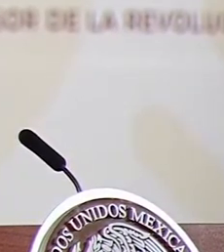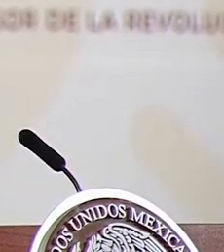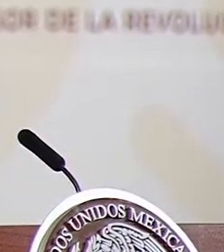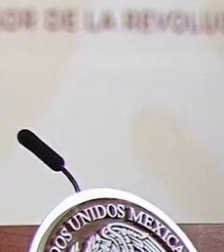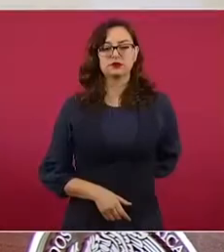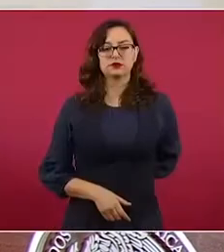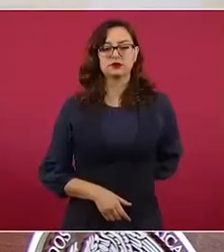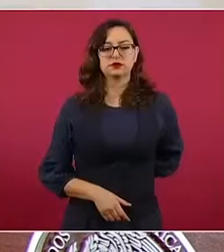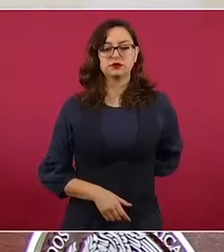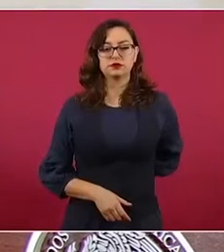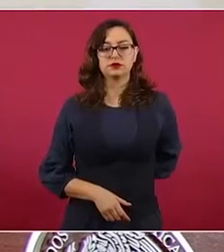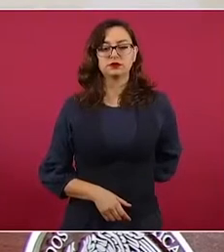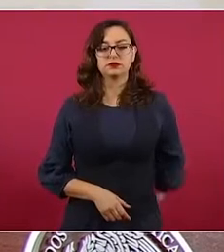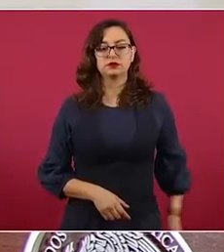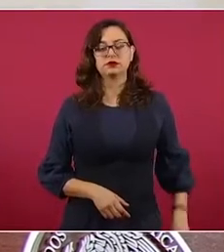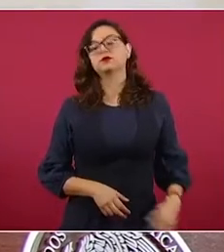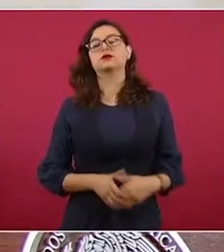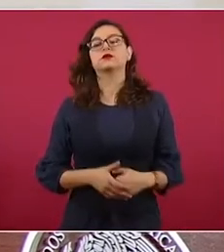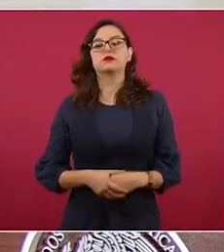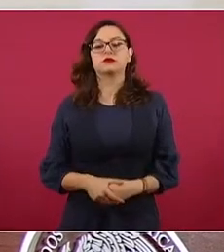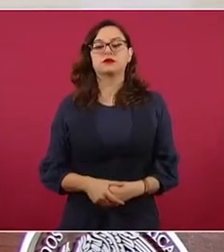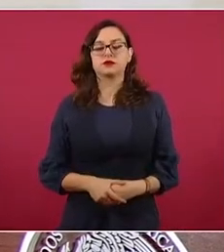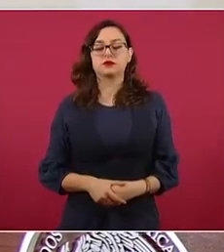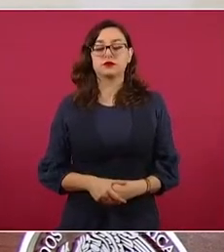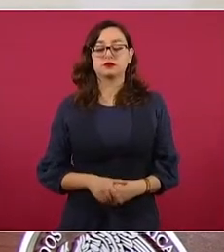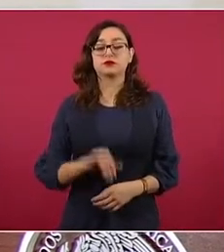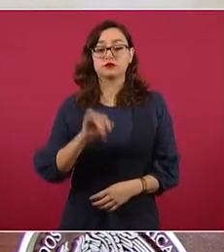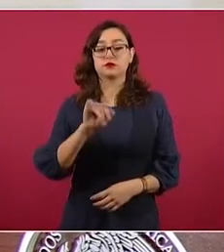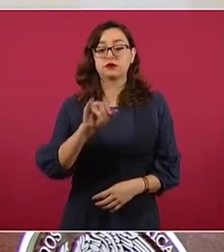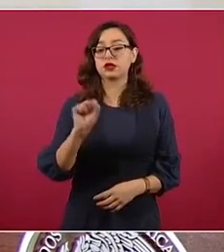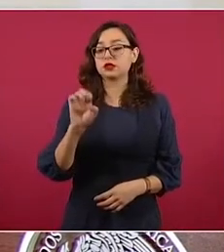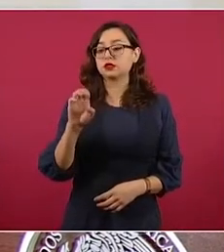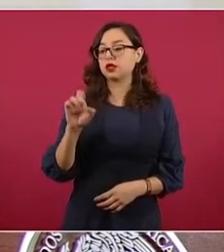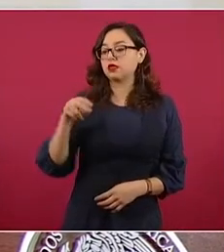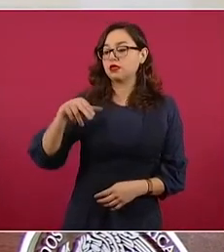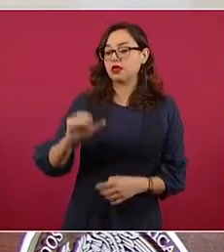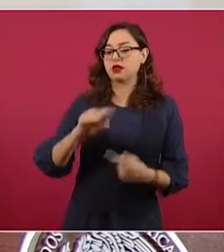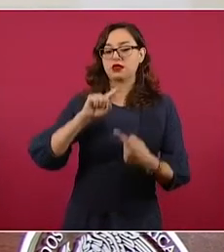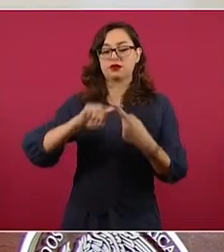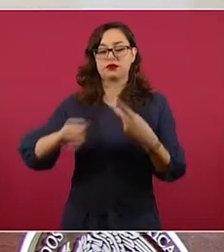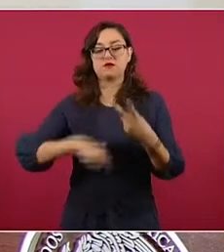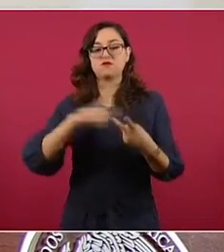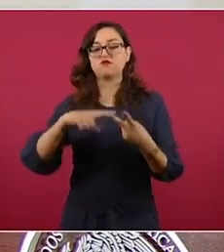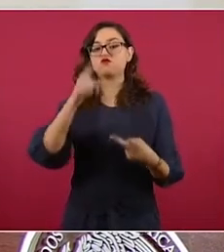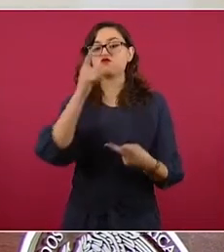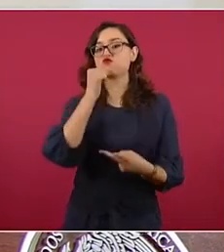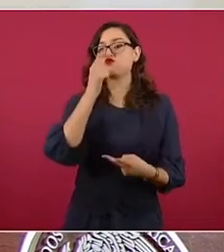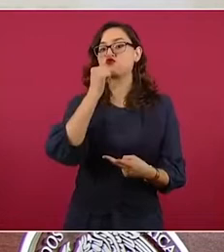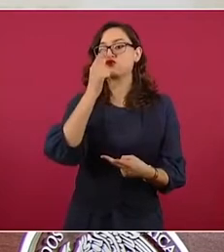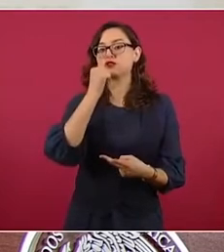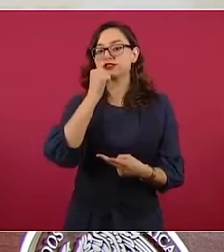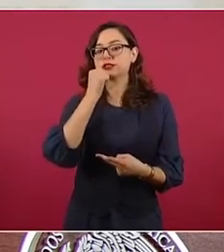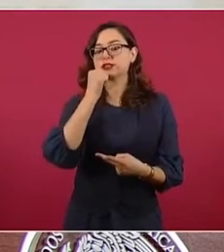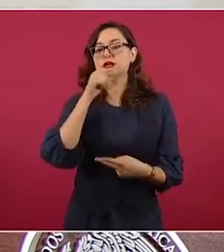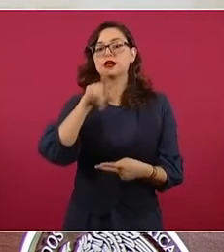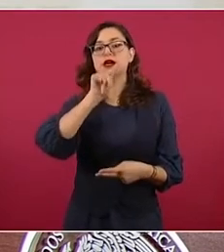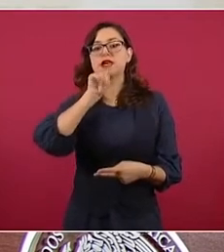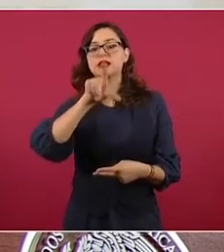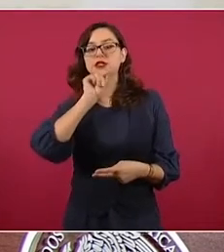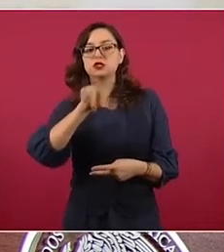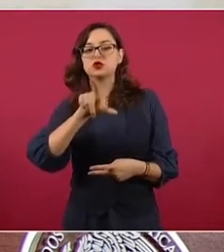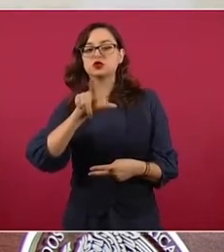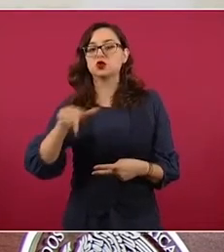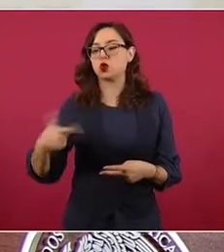Jalisco y Guanajuato, porque al parecer había un encuentro, una reunión